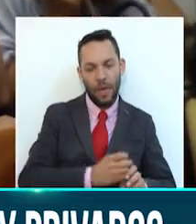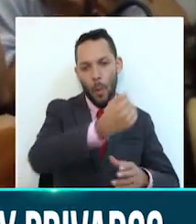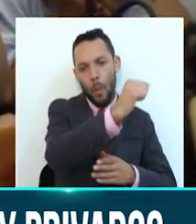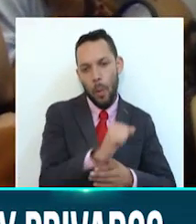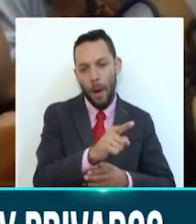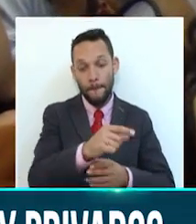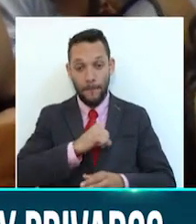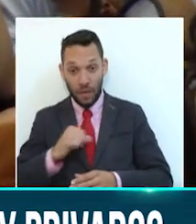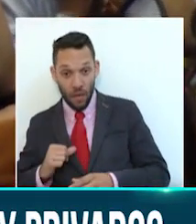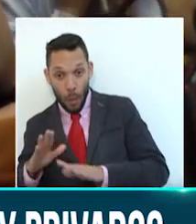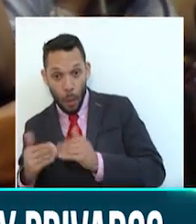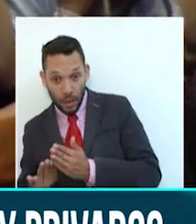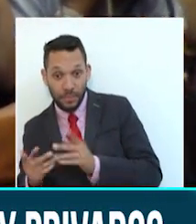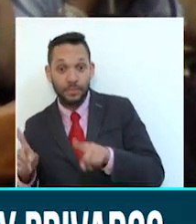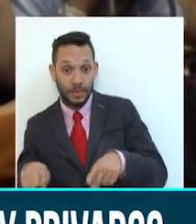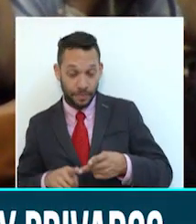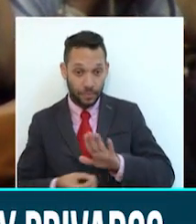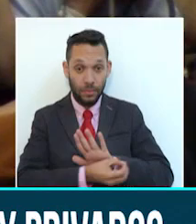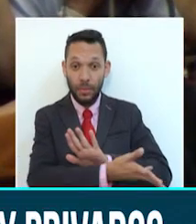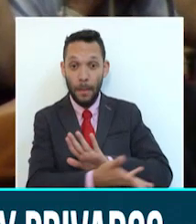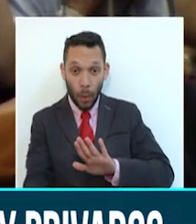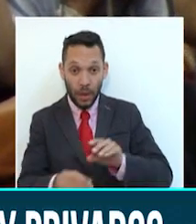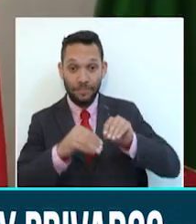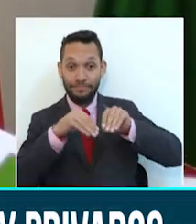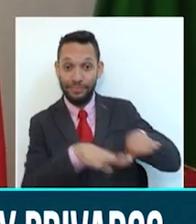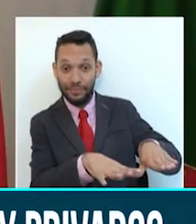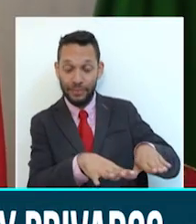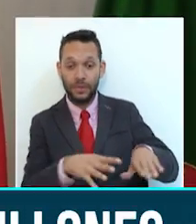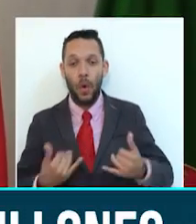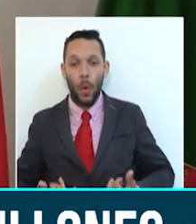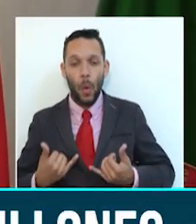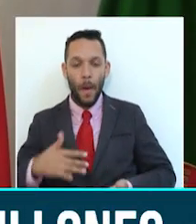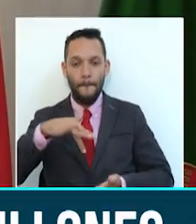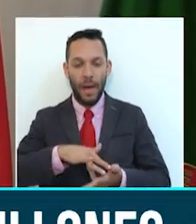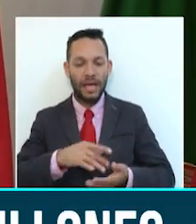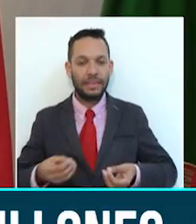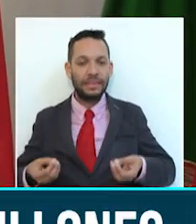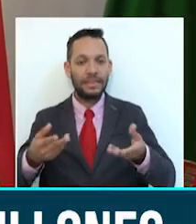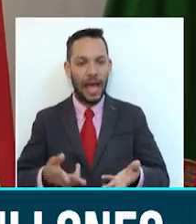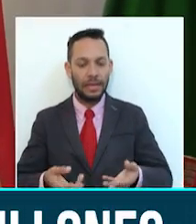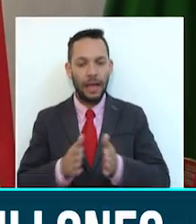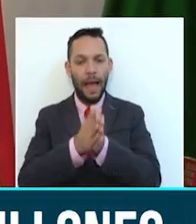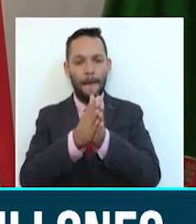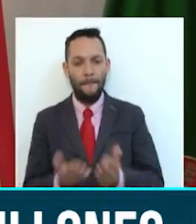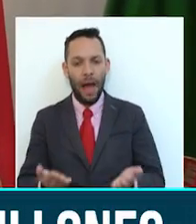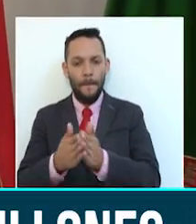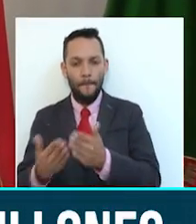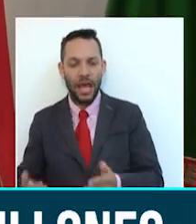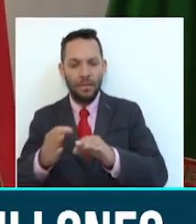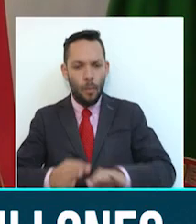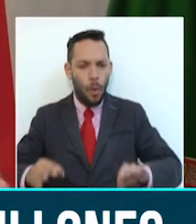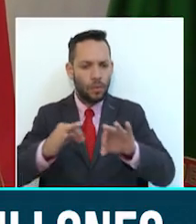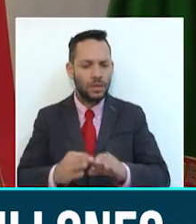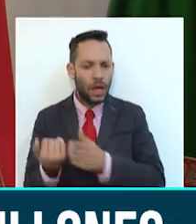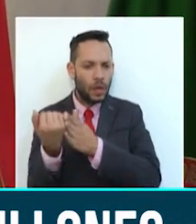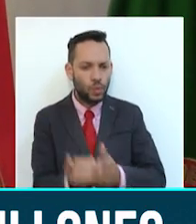instituciones privadas, sino que también es un problema de las instituciones públicas. Hoy estuvimos en el lanzamiento de esta herramienta tan importante para los